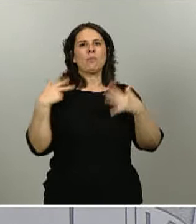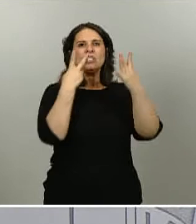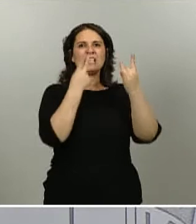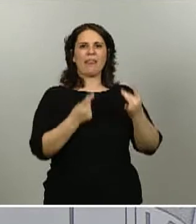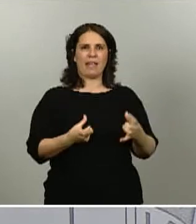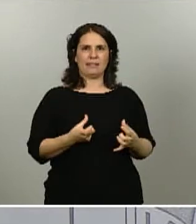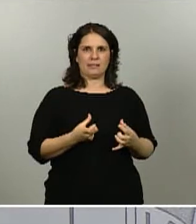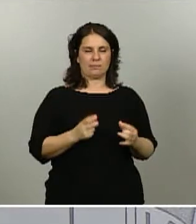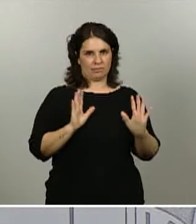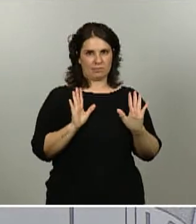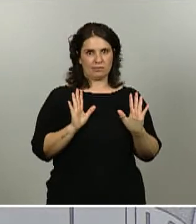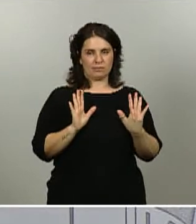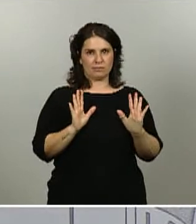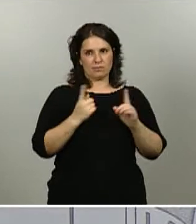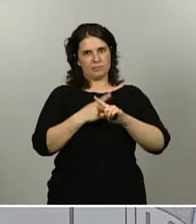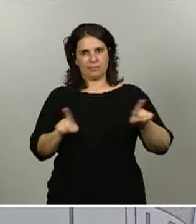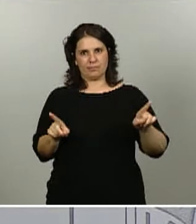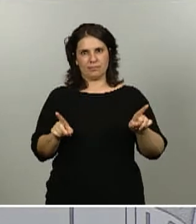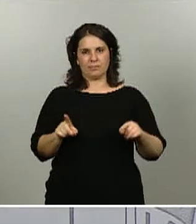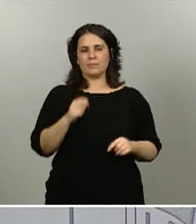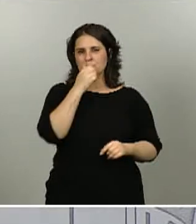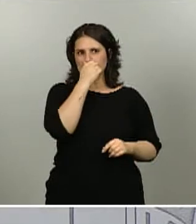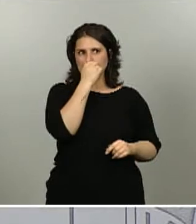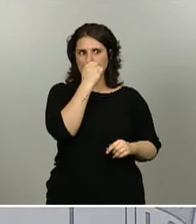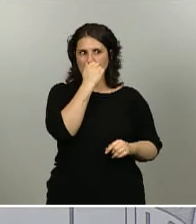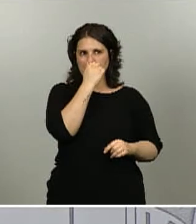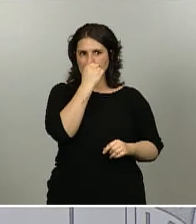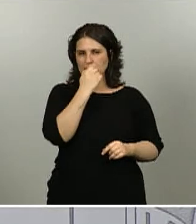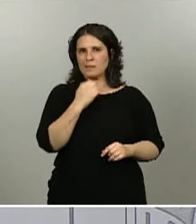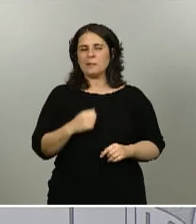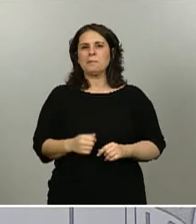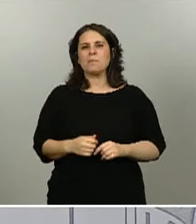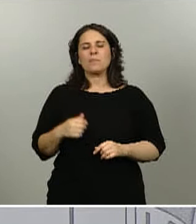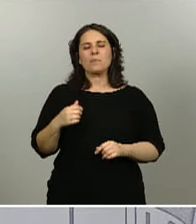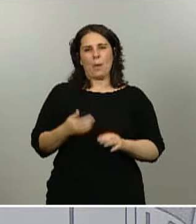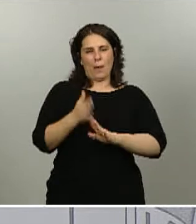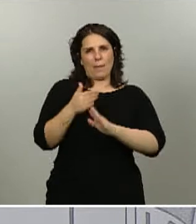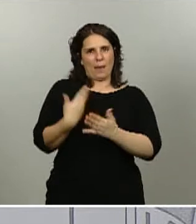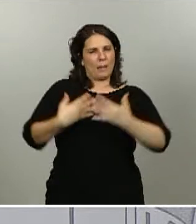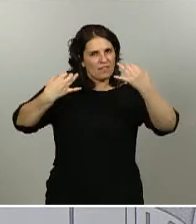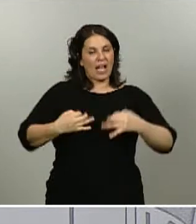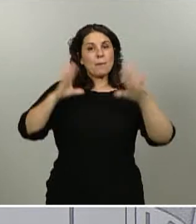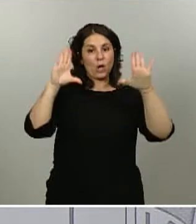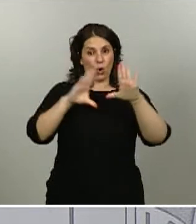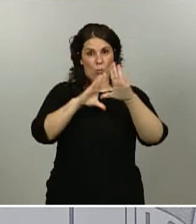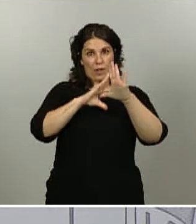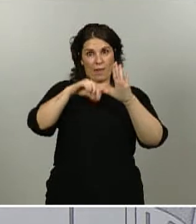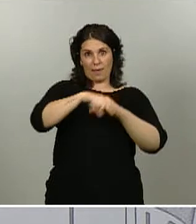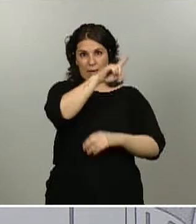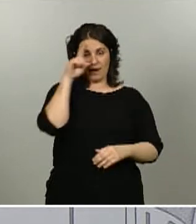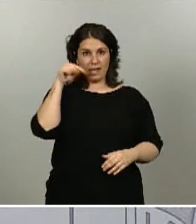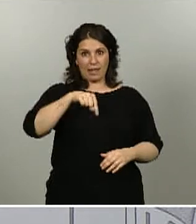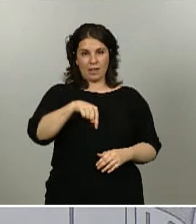Probablemente, y tenemos que, lo verificaremos de todas formas, pero la Comunidad Autónoma de Madrid sí que ha podido notificar